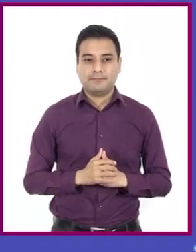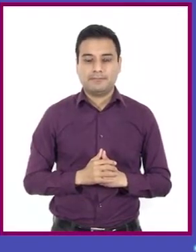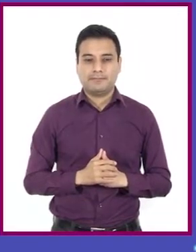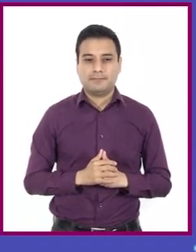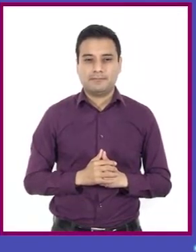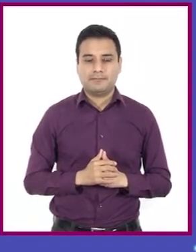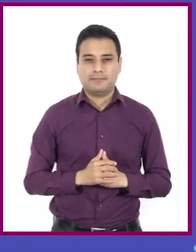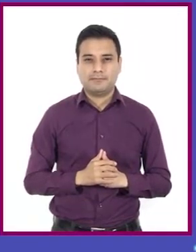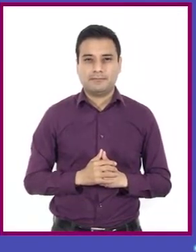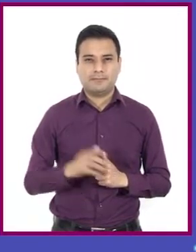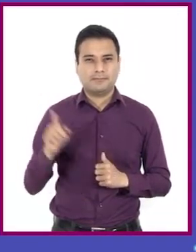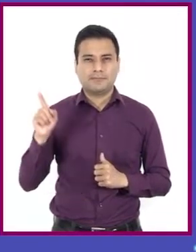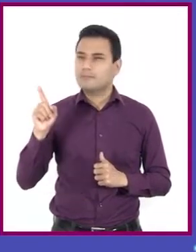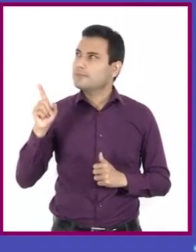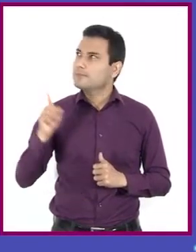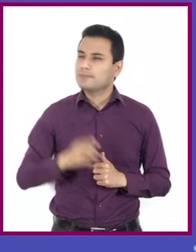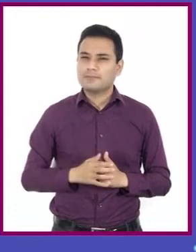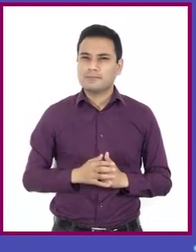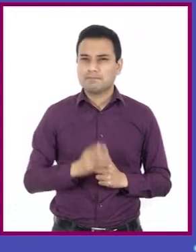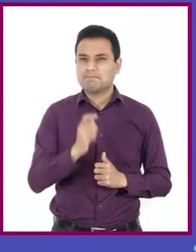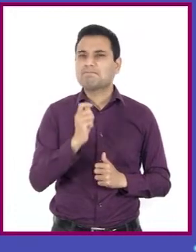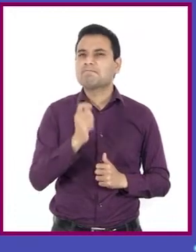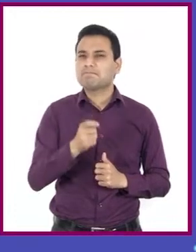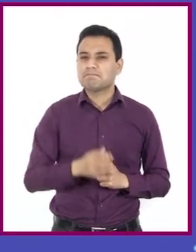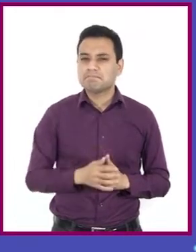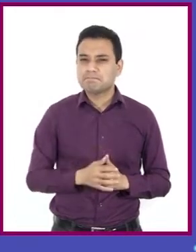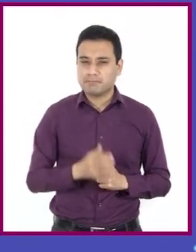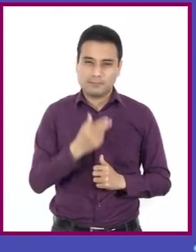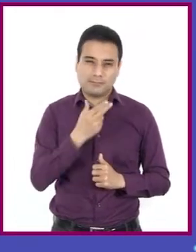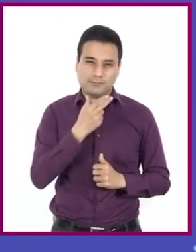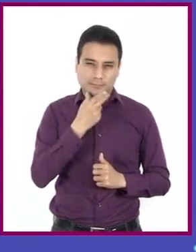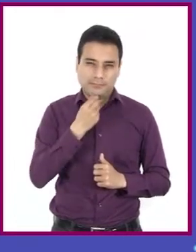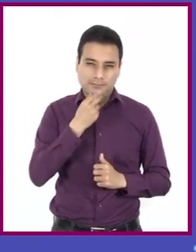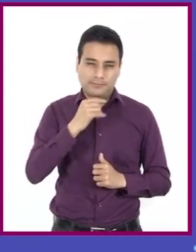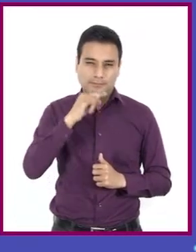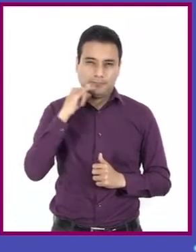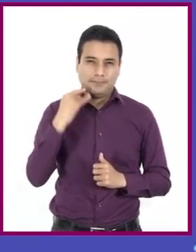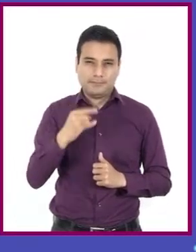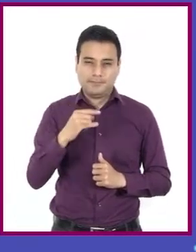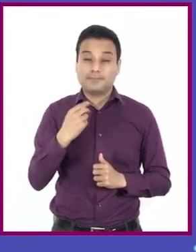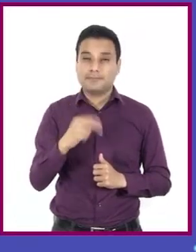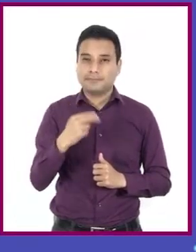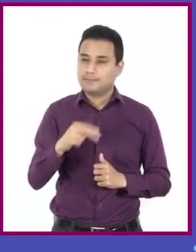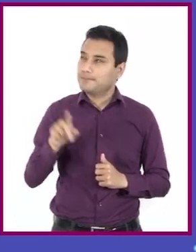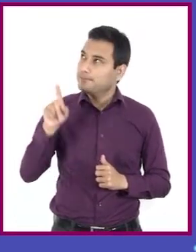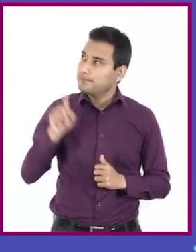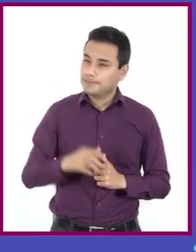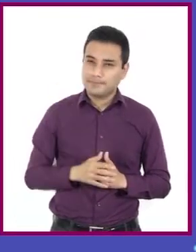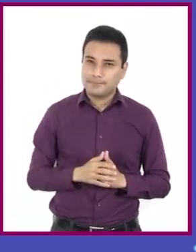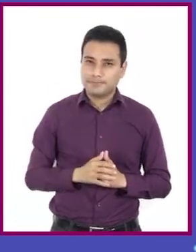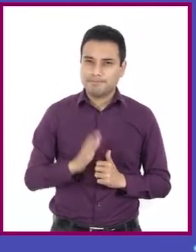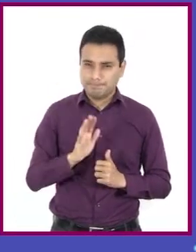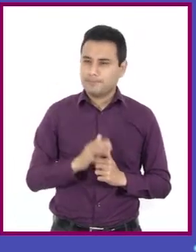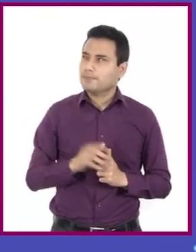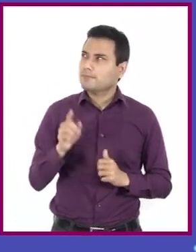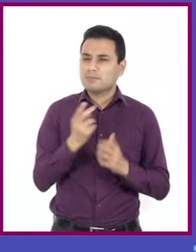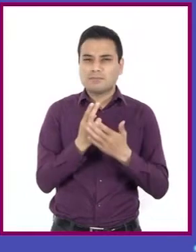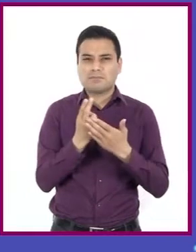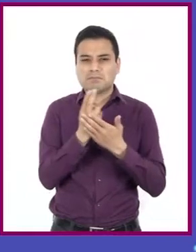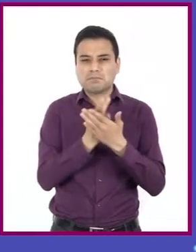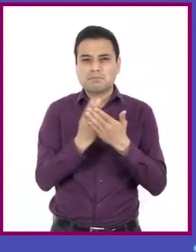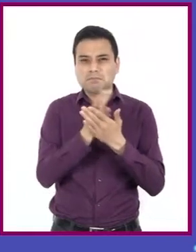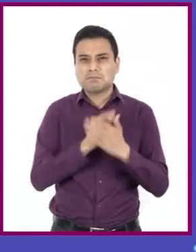¿Qué es lo que pueden ver en este poema del chileno Nicanor Parra? ¿Qué forman las primeras